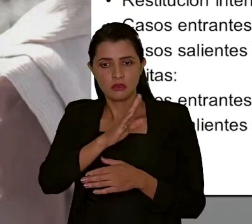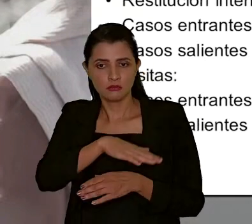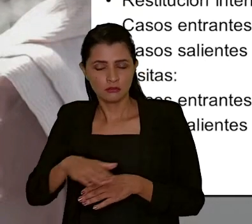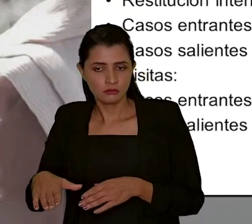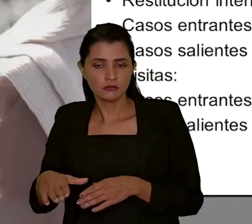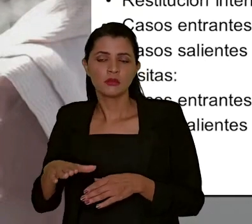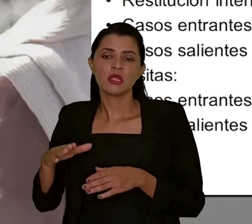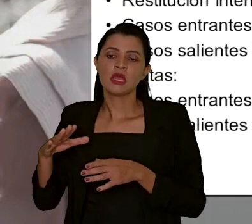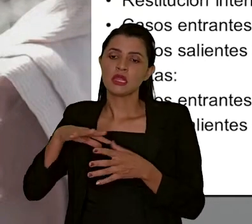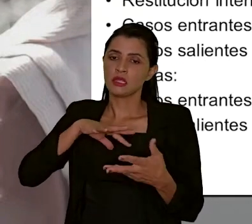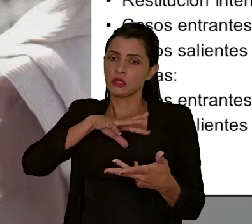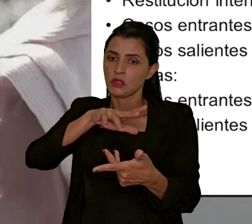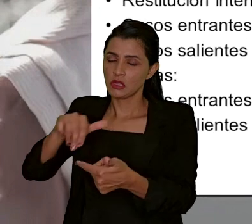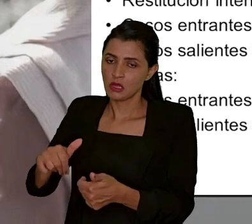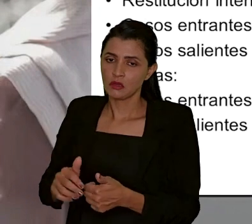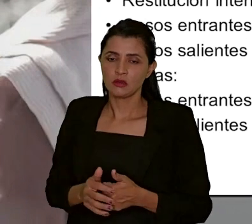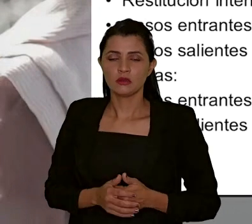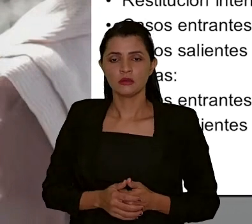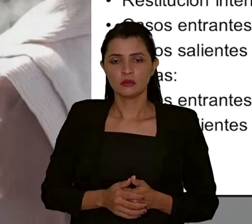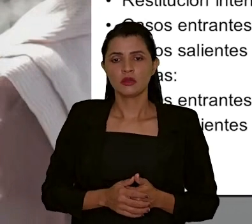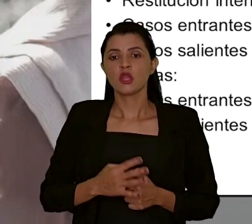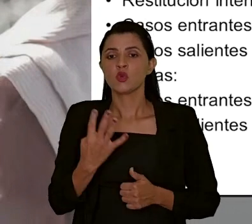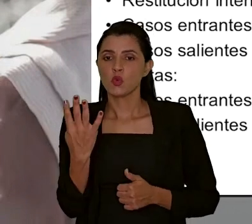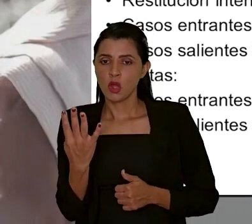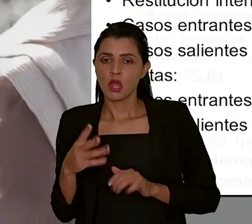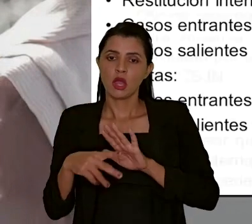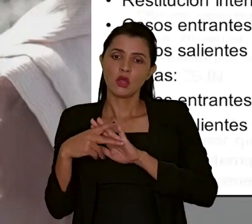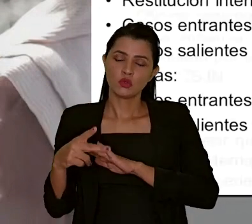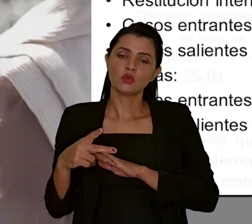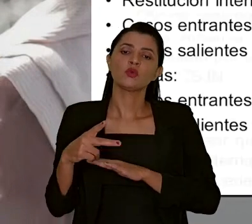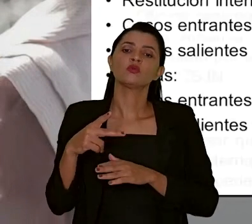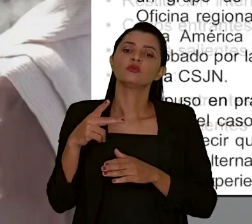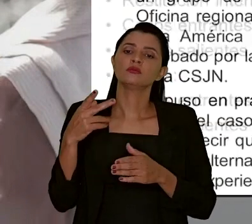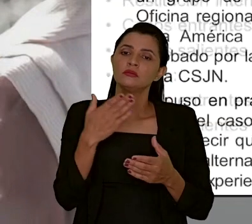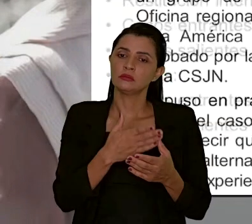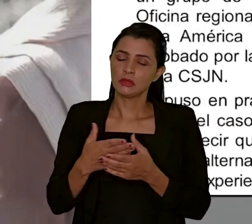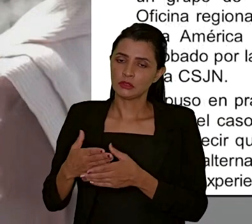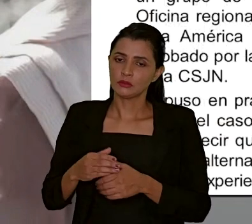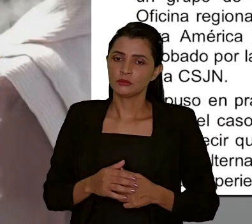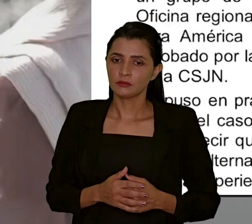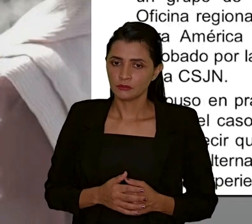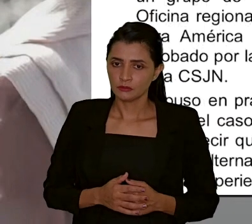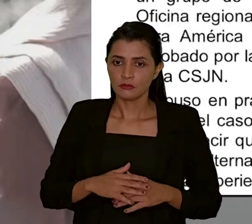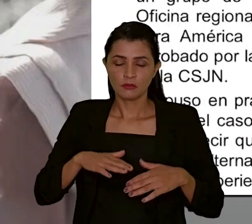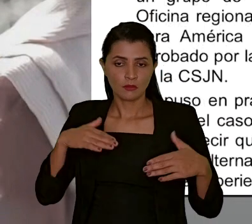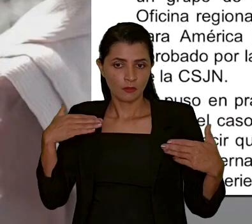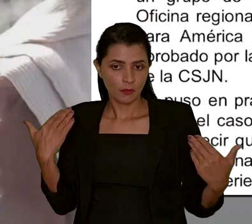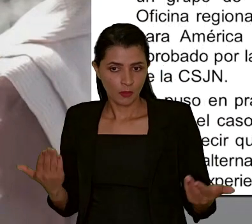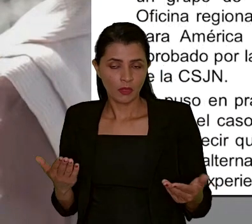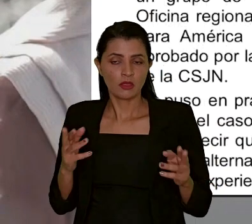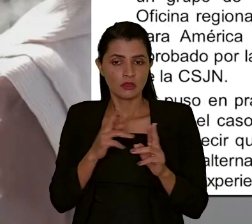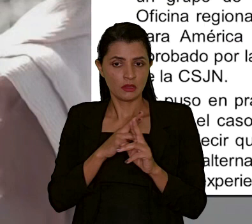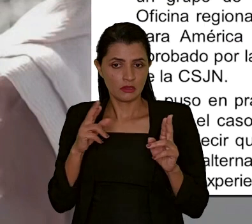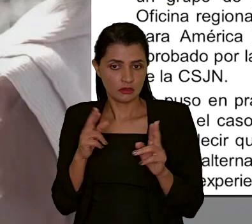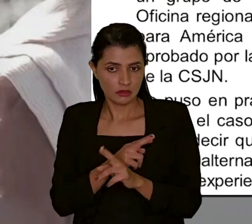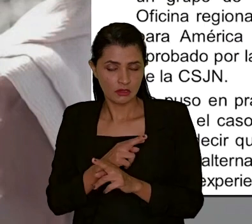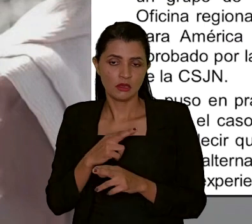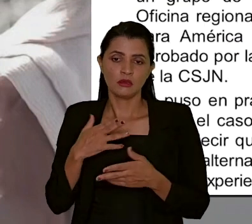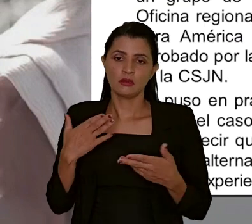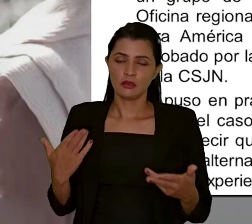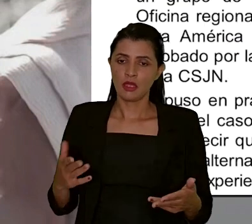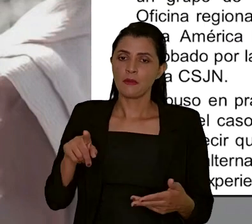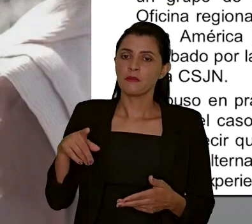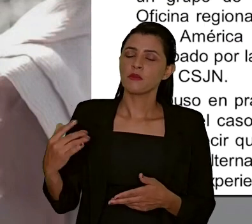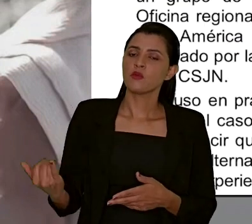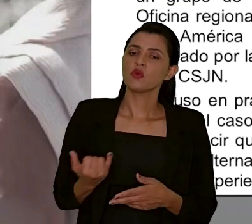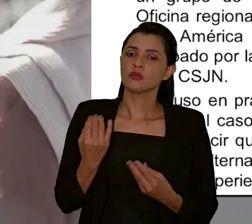visitas internacionales, 1 caso entrante y 4 casos salientes. En cuanto a la mediación, que me parece muy